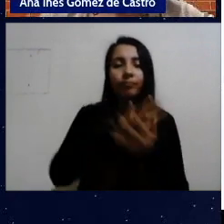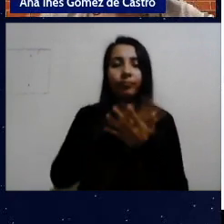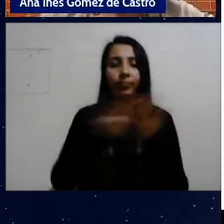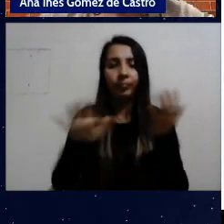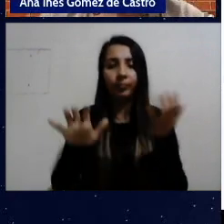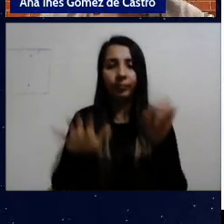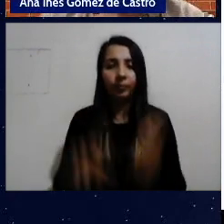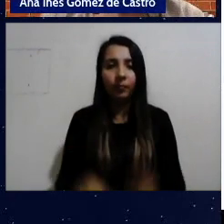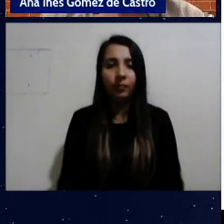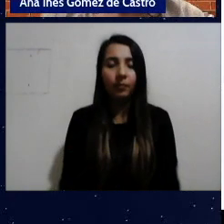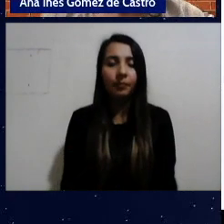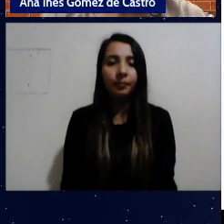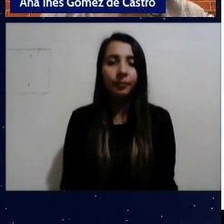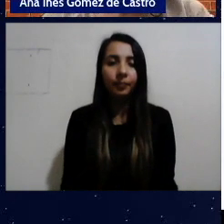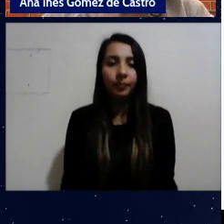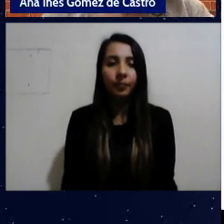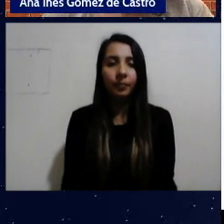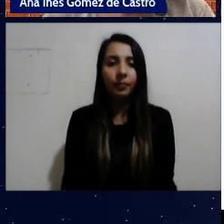penetración.